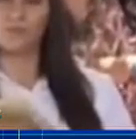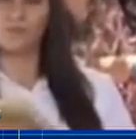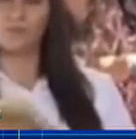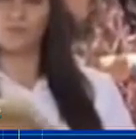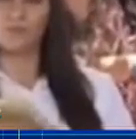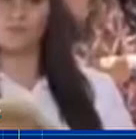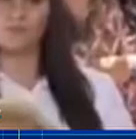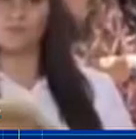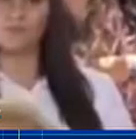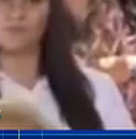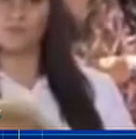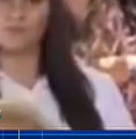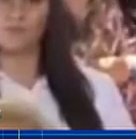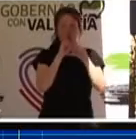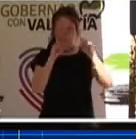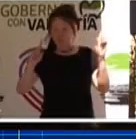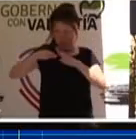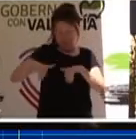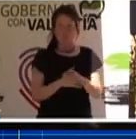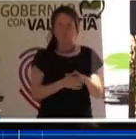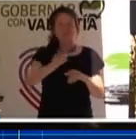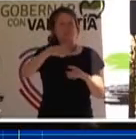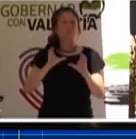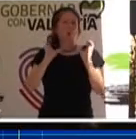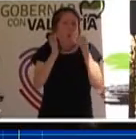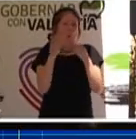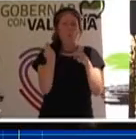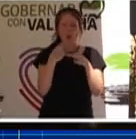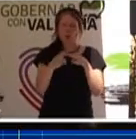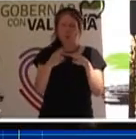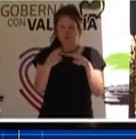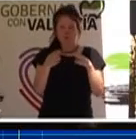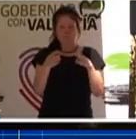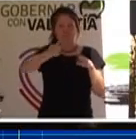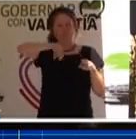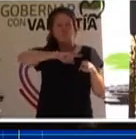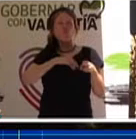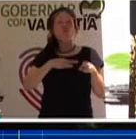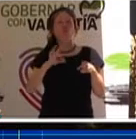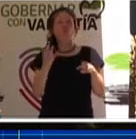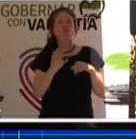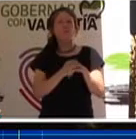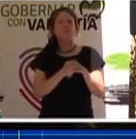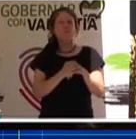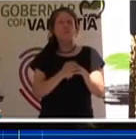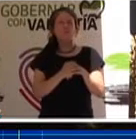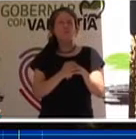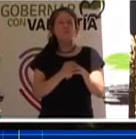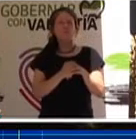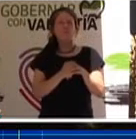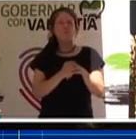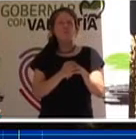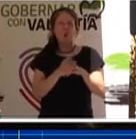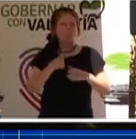que aparte del voto de los inmigrantes y de los que han sido nacionalizados a última hora, pues parece que son muy relevantes